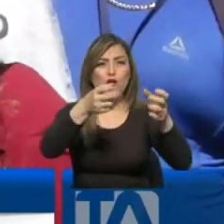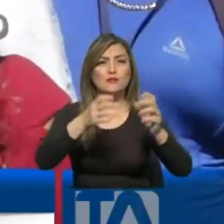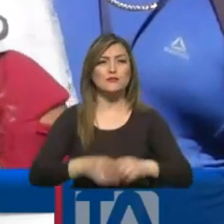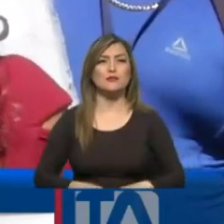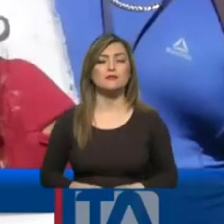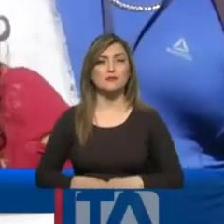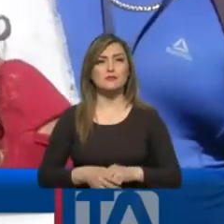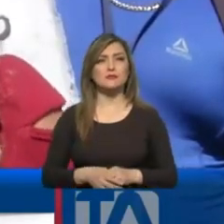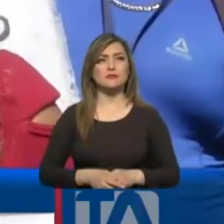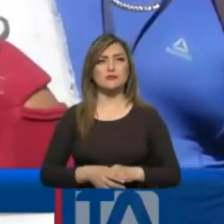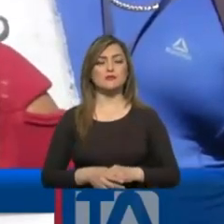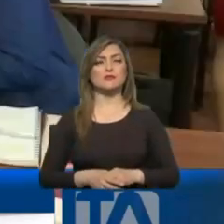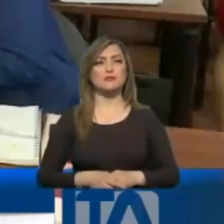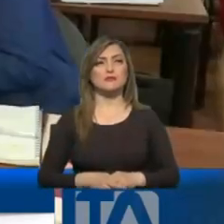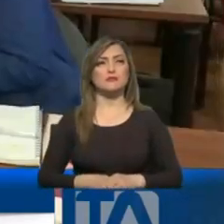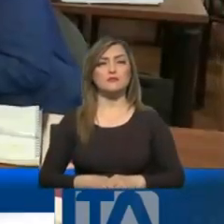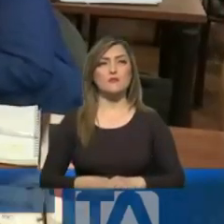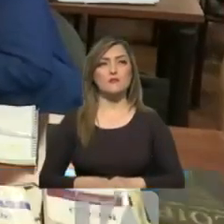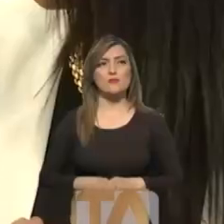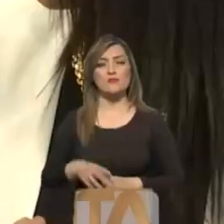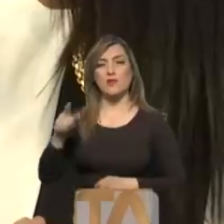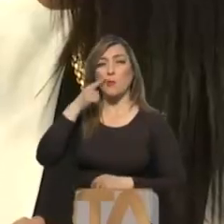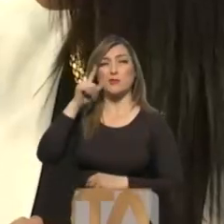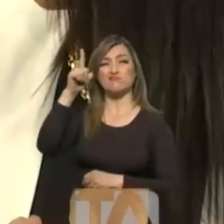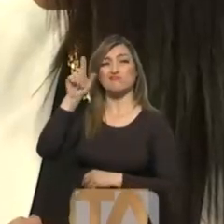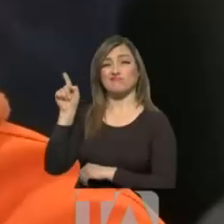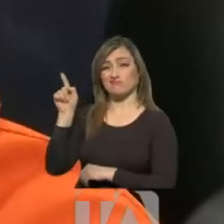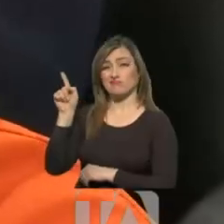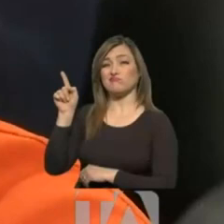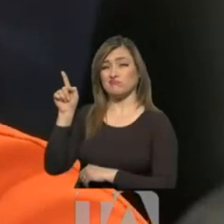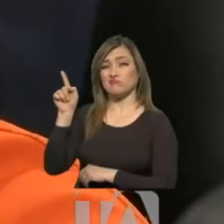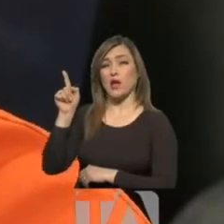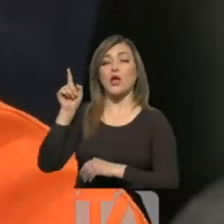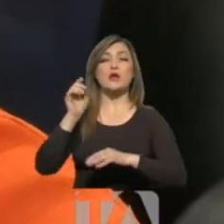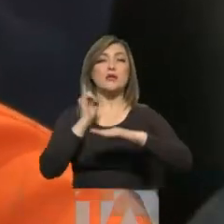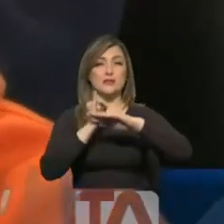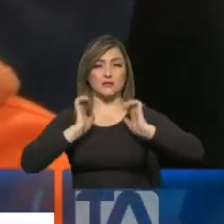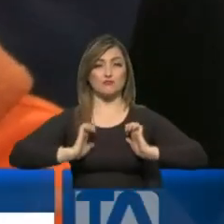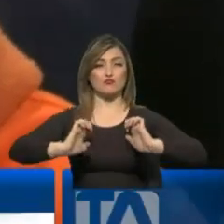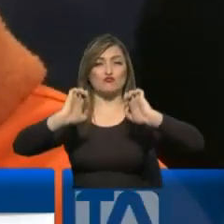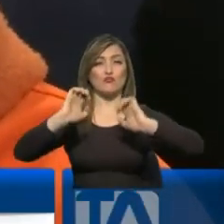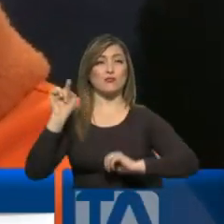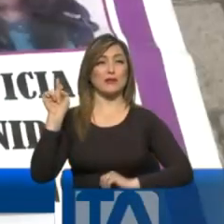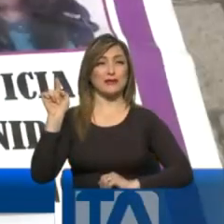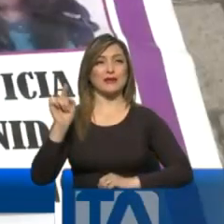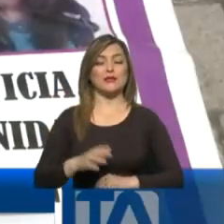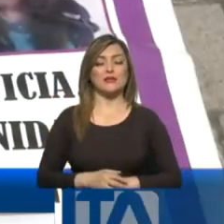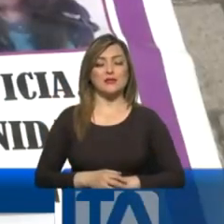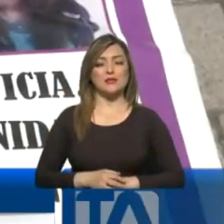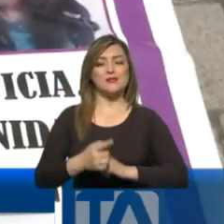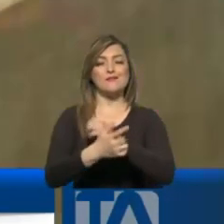Juliana Campoverde. Entonces, esta es la búsqueda. El pastor evangélico paga una condena de 25 años como culpable del